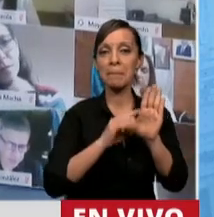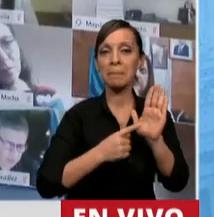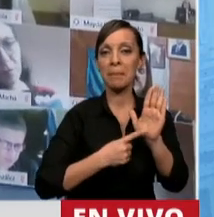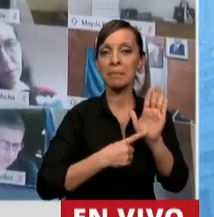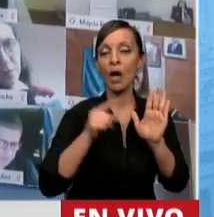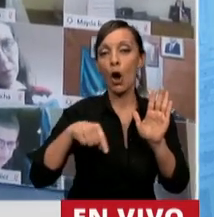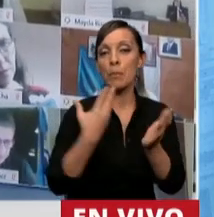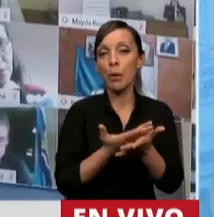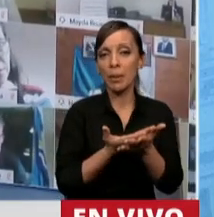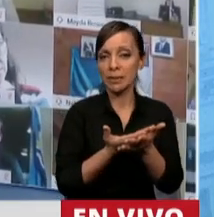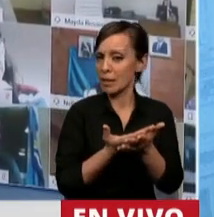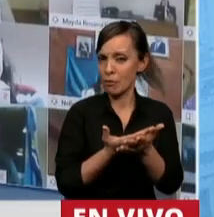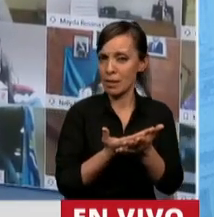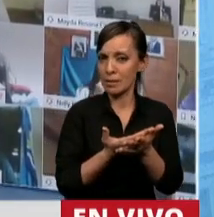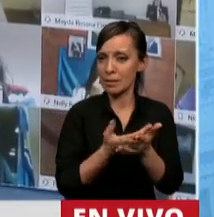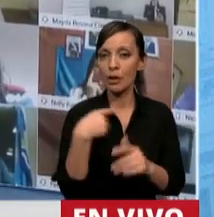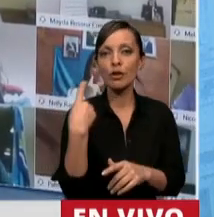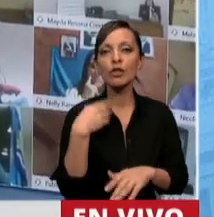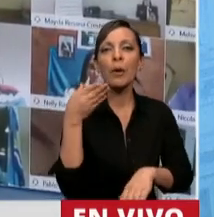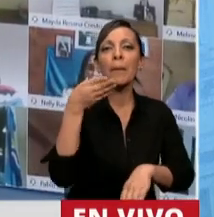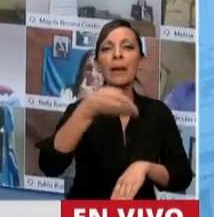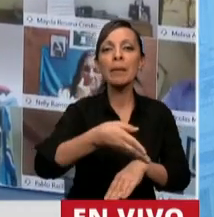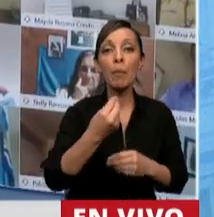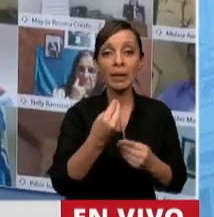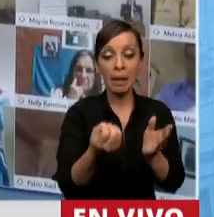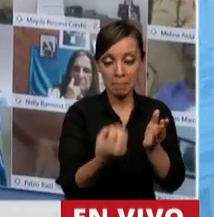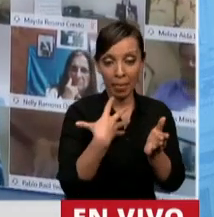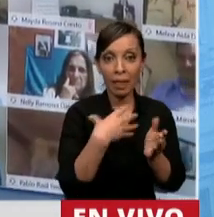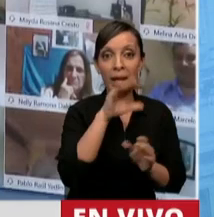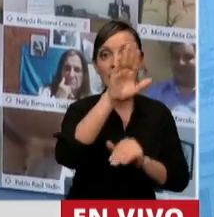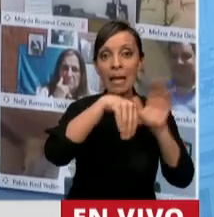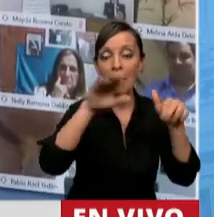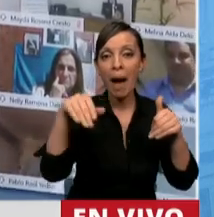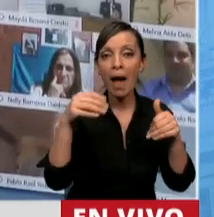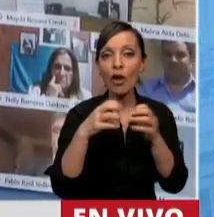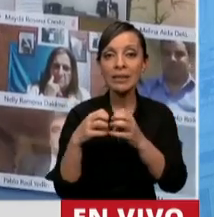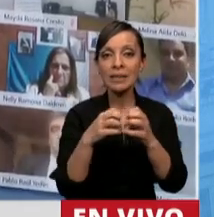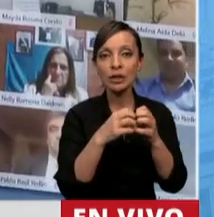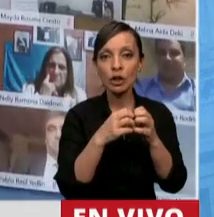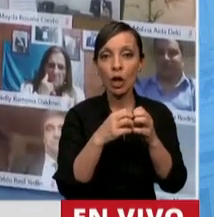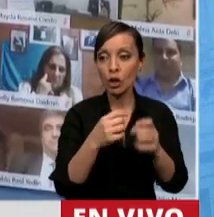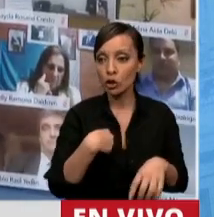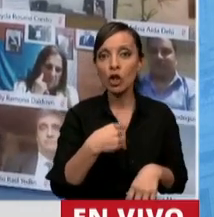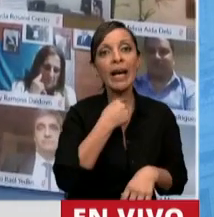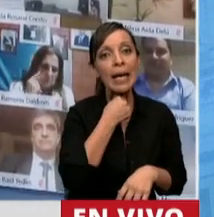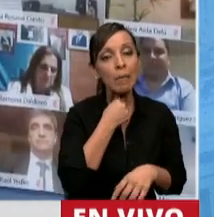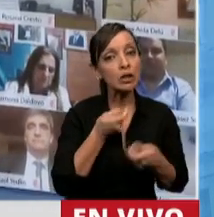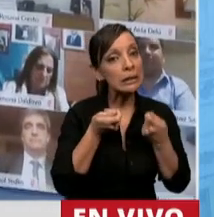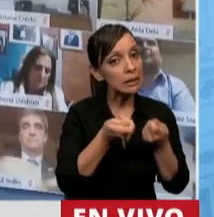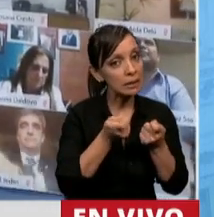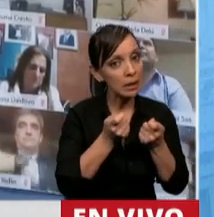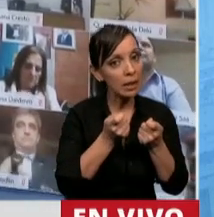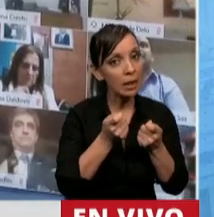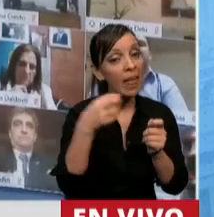hoy nos proponen. Estamos acá porque fuimos llamados a una sesión y vamos a insistir en que nos tomen lista, pero nosotros